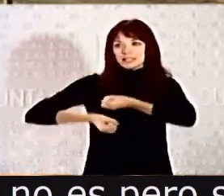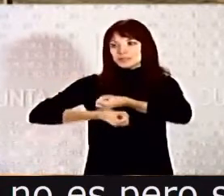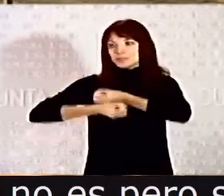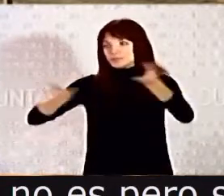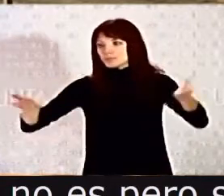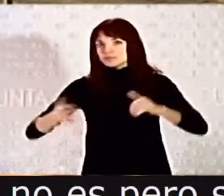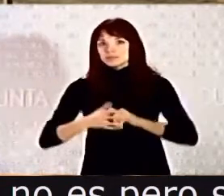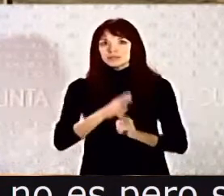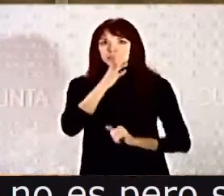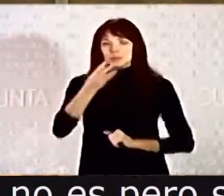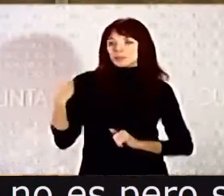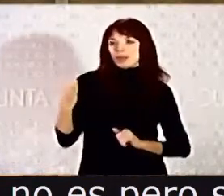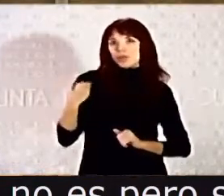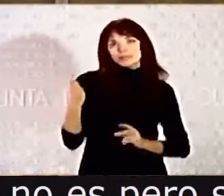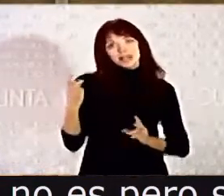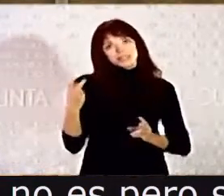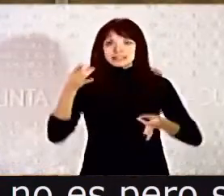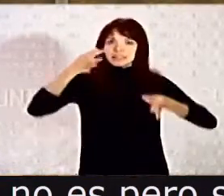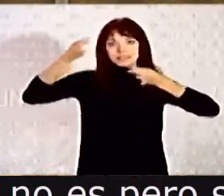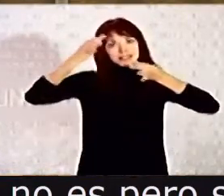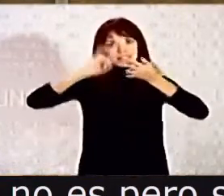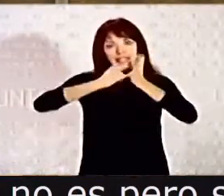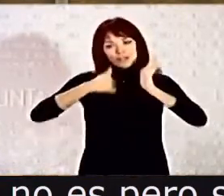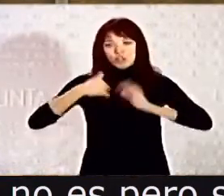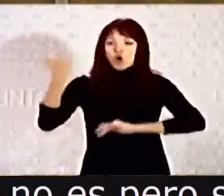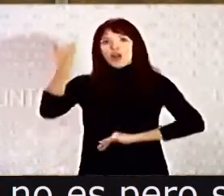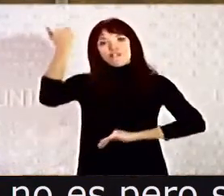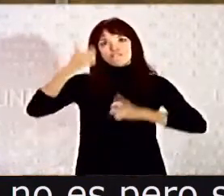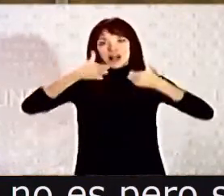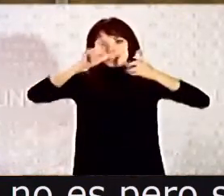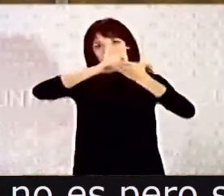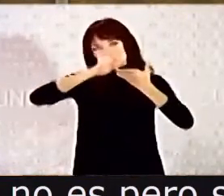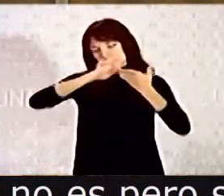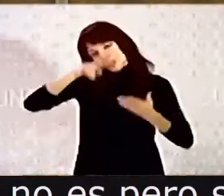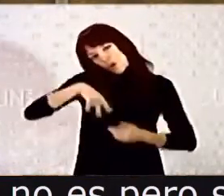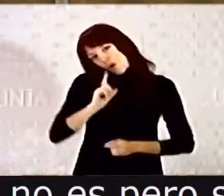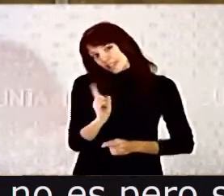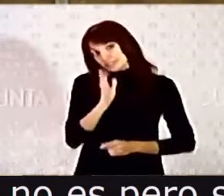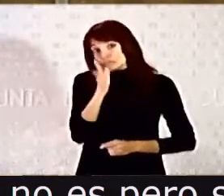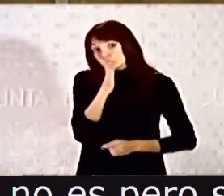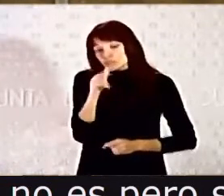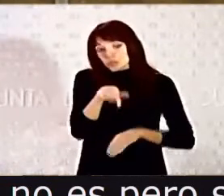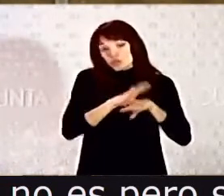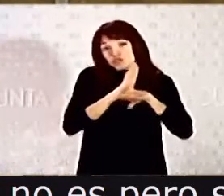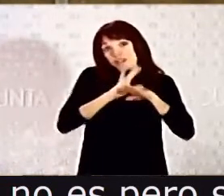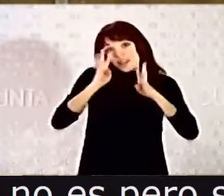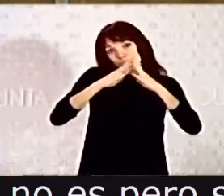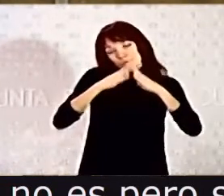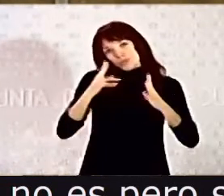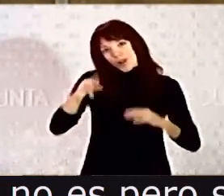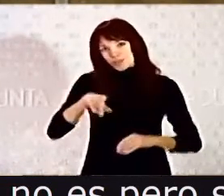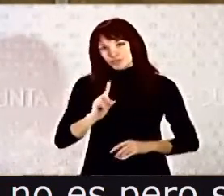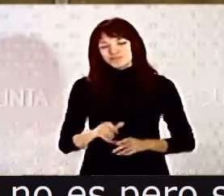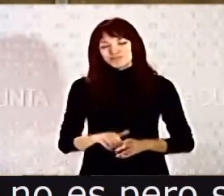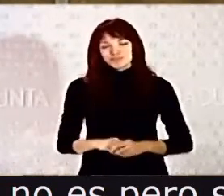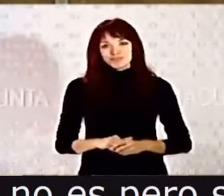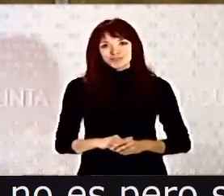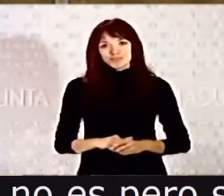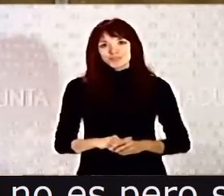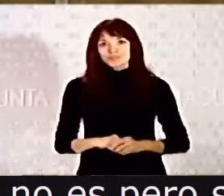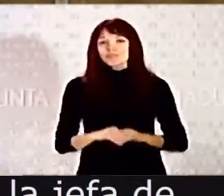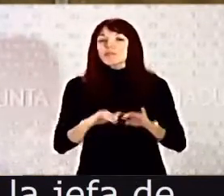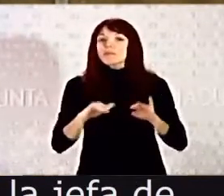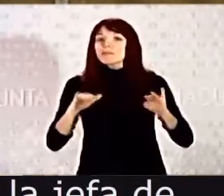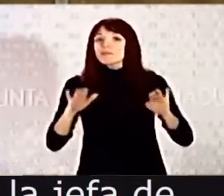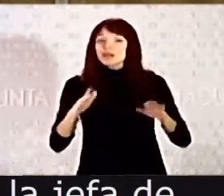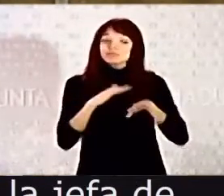cosas tan técnicas que no soy yo la jefa de servicio de obras de la Consejería de Infraestructura. Pero lo que